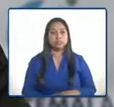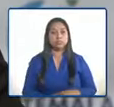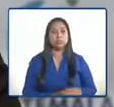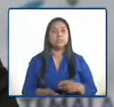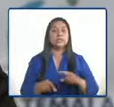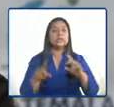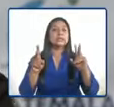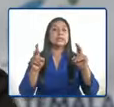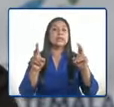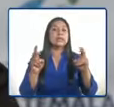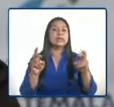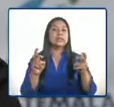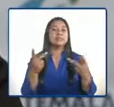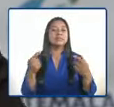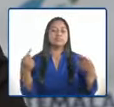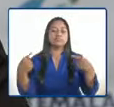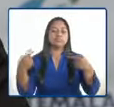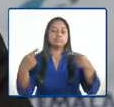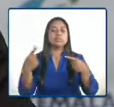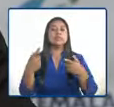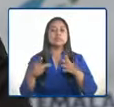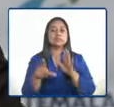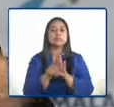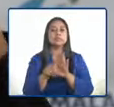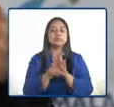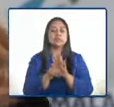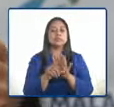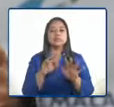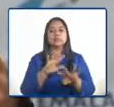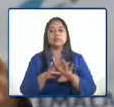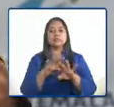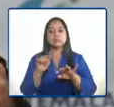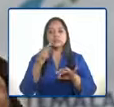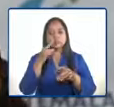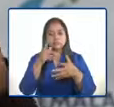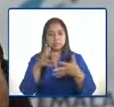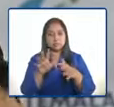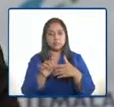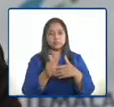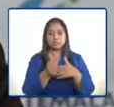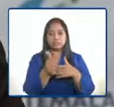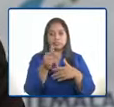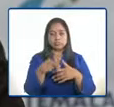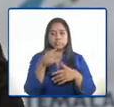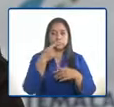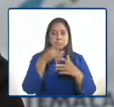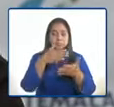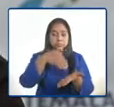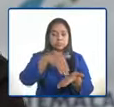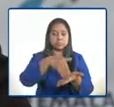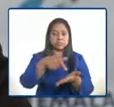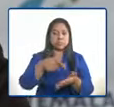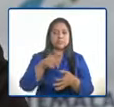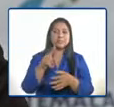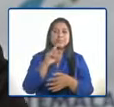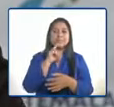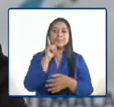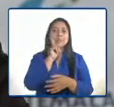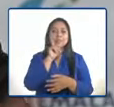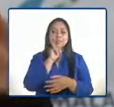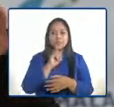de adolescentes en conflicto con la ley penal, hemos avanzado en los centros de privación de libertad